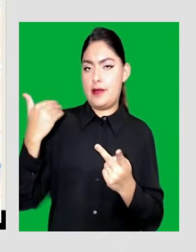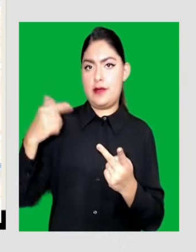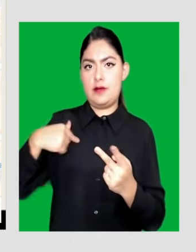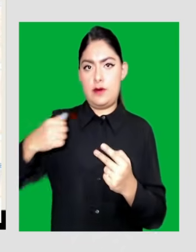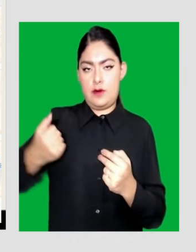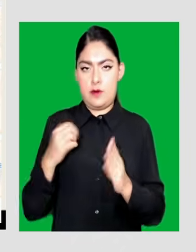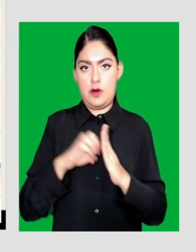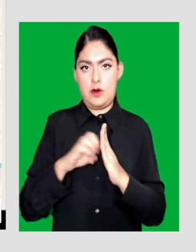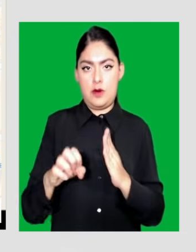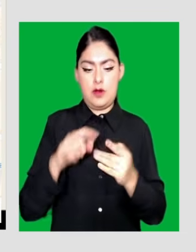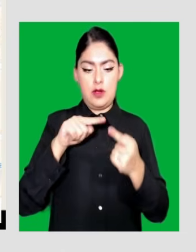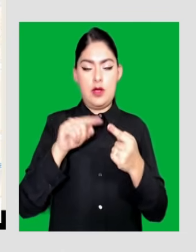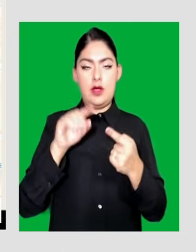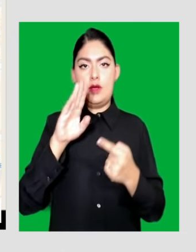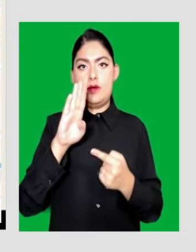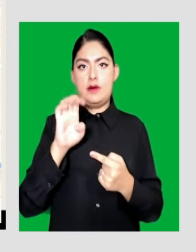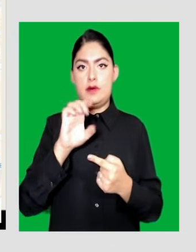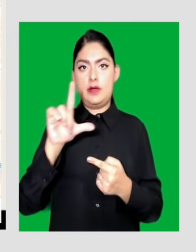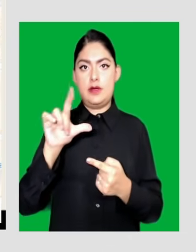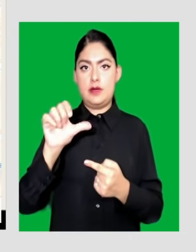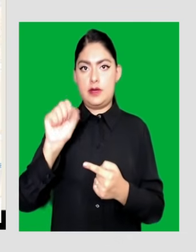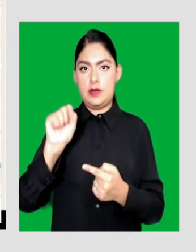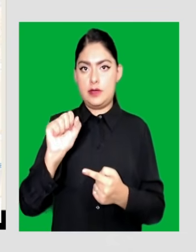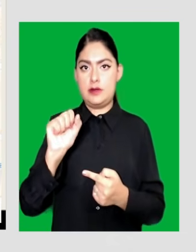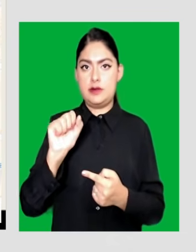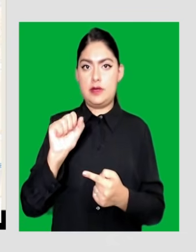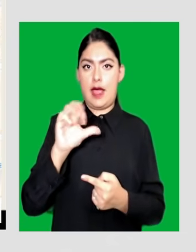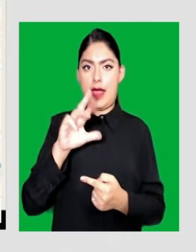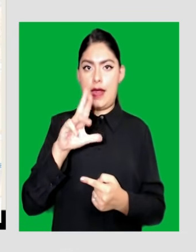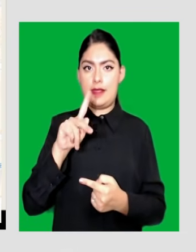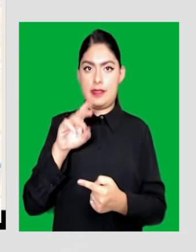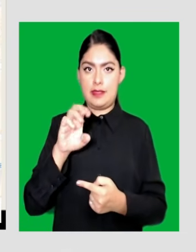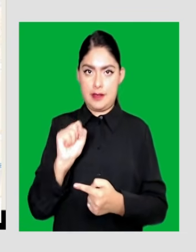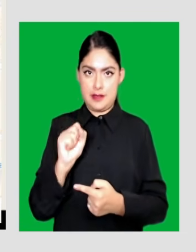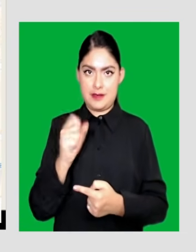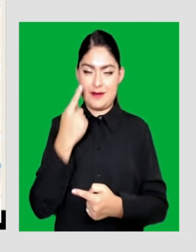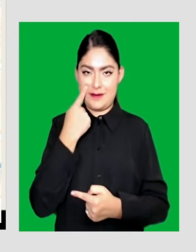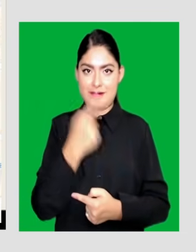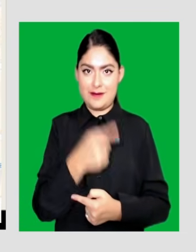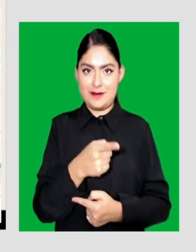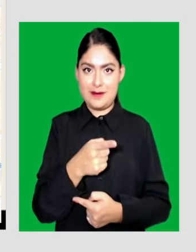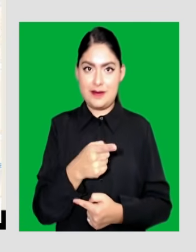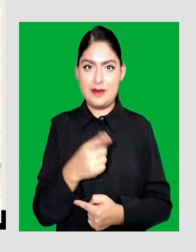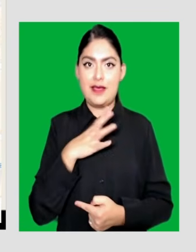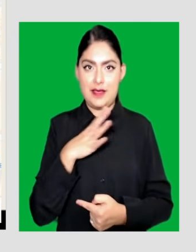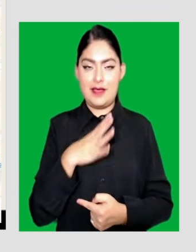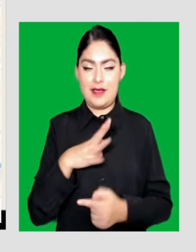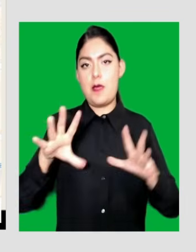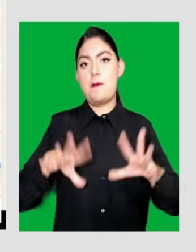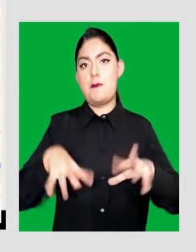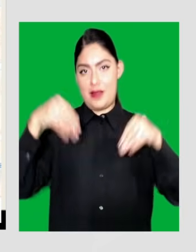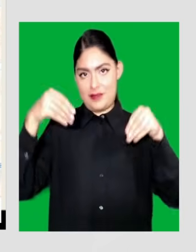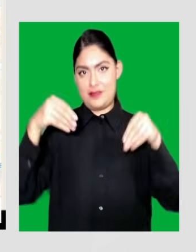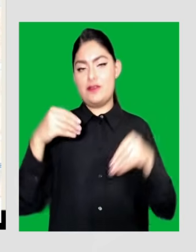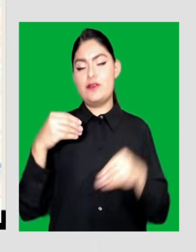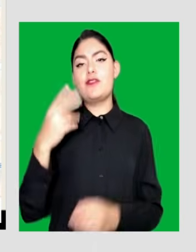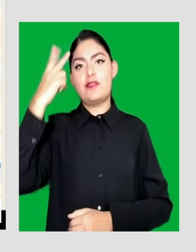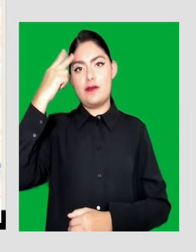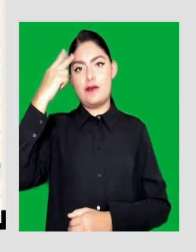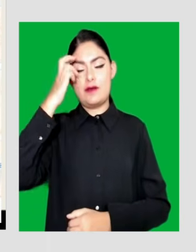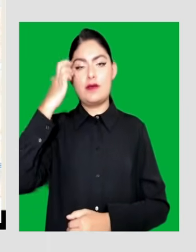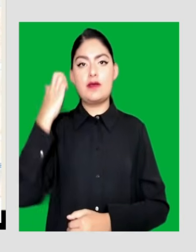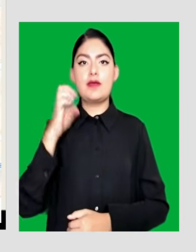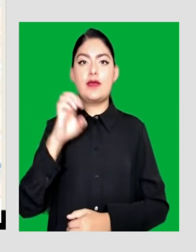puede ser cambiada por bicicleta o caminando. Y en la opción A podemos empezar a